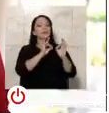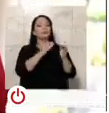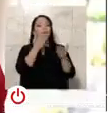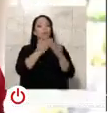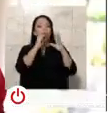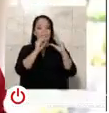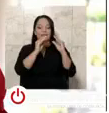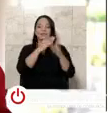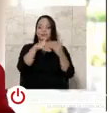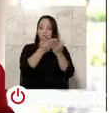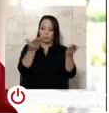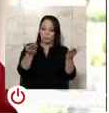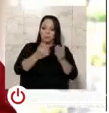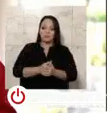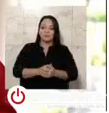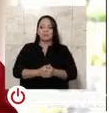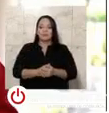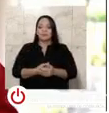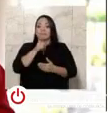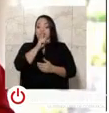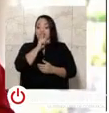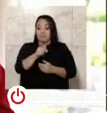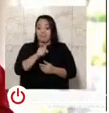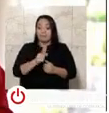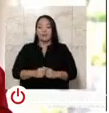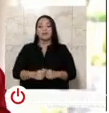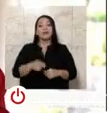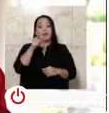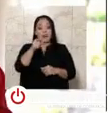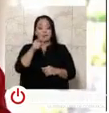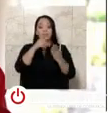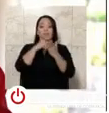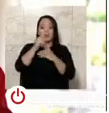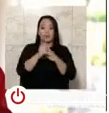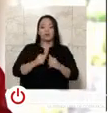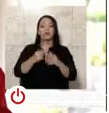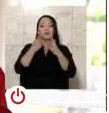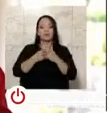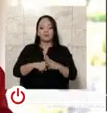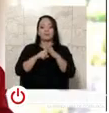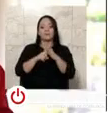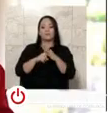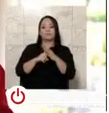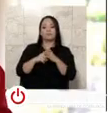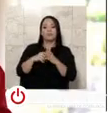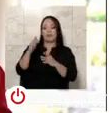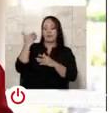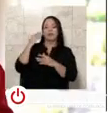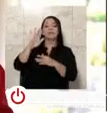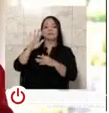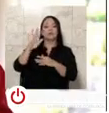buenas tardes a todos y a todas. Realmente esta iniciativa arranca a partir del 5 de